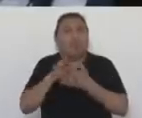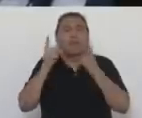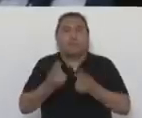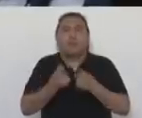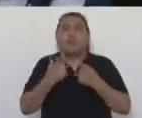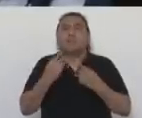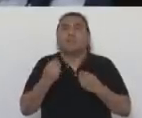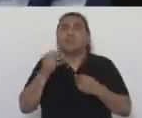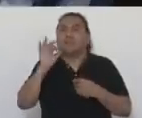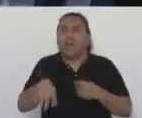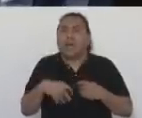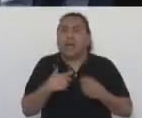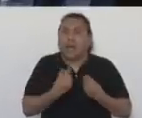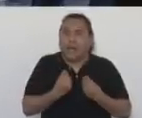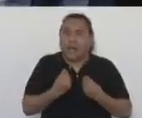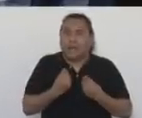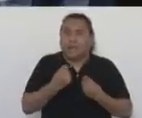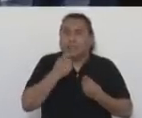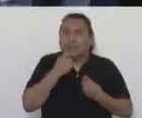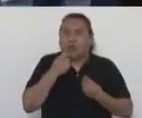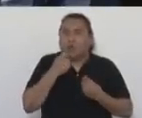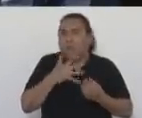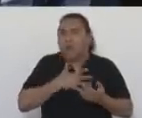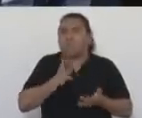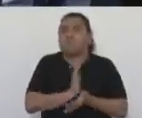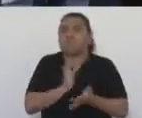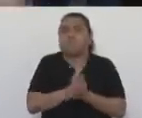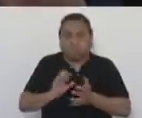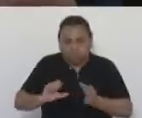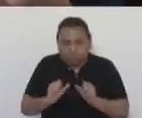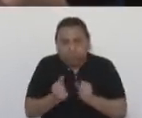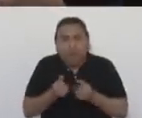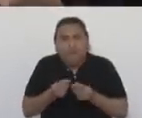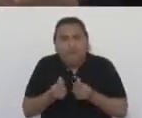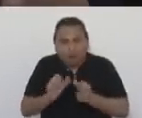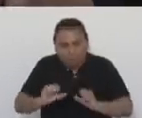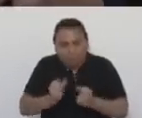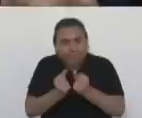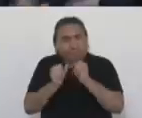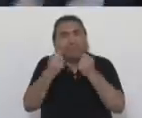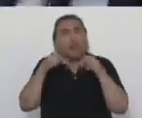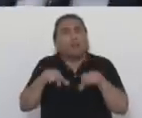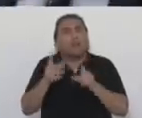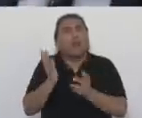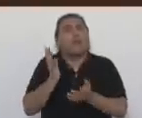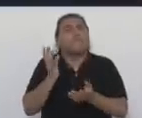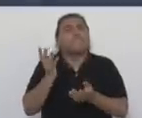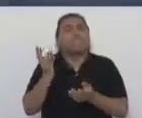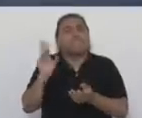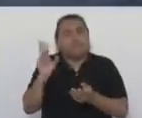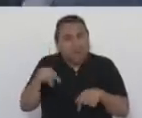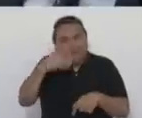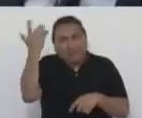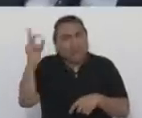sé que solo si nos dejamos moldear por él llegamos a nuestra mejor versión. Esta cruz me ha permitido recibir